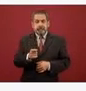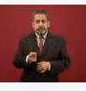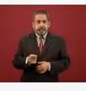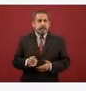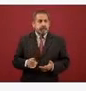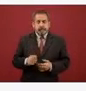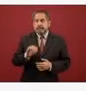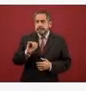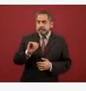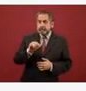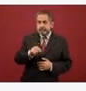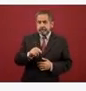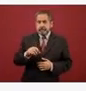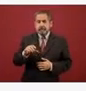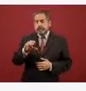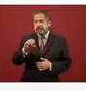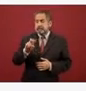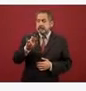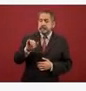si presentaran COVID,